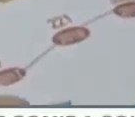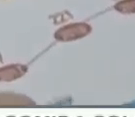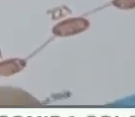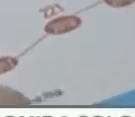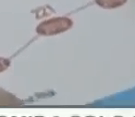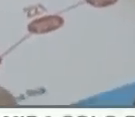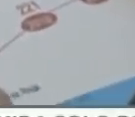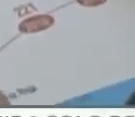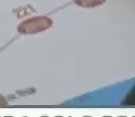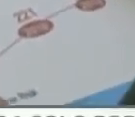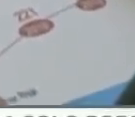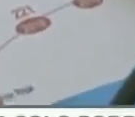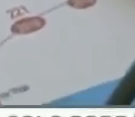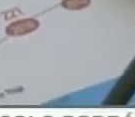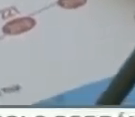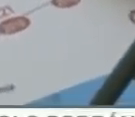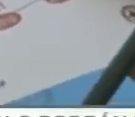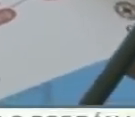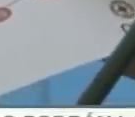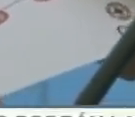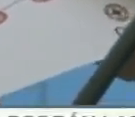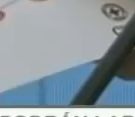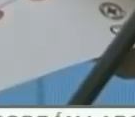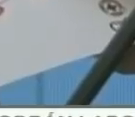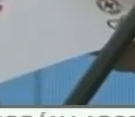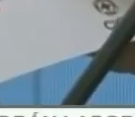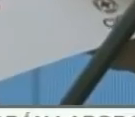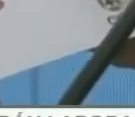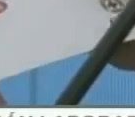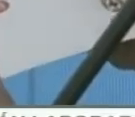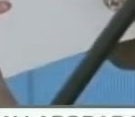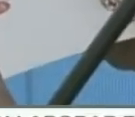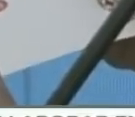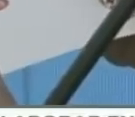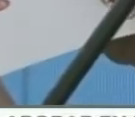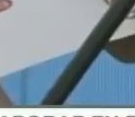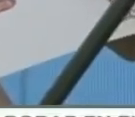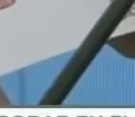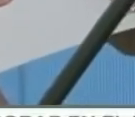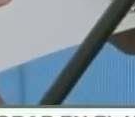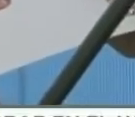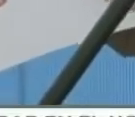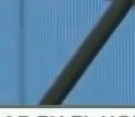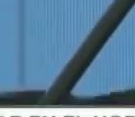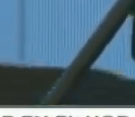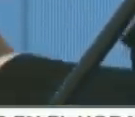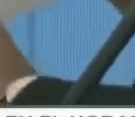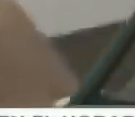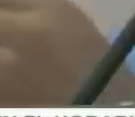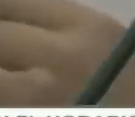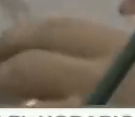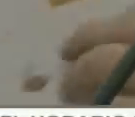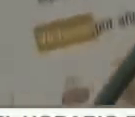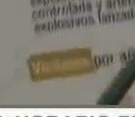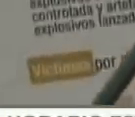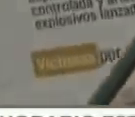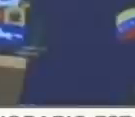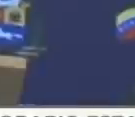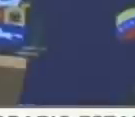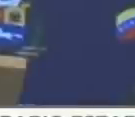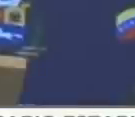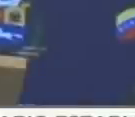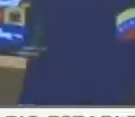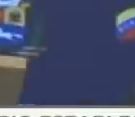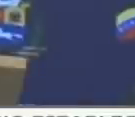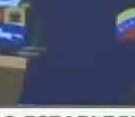152 miembros de la fuerza pública, 11 combatientes de grupos armados. Nosotros queremos esto para Venezuela, queremos